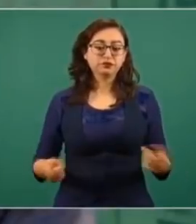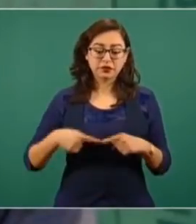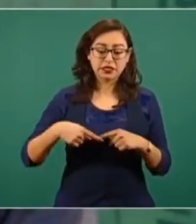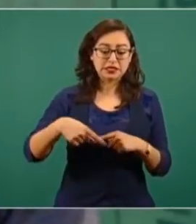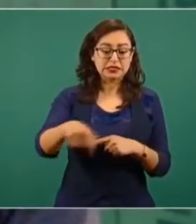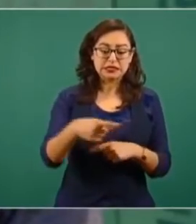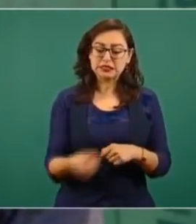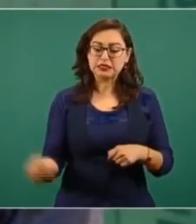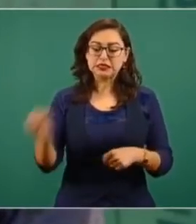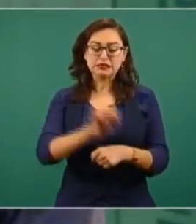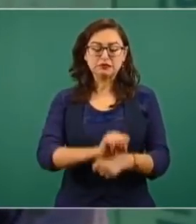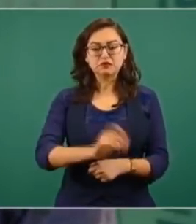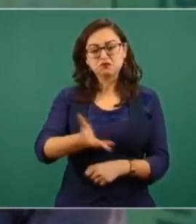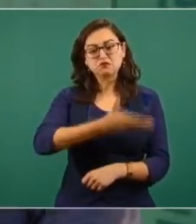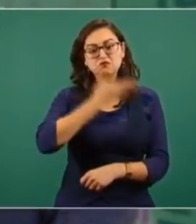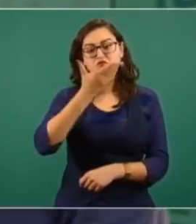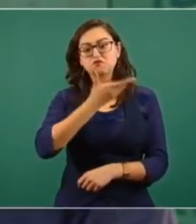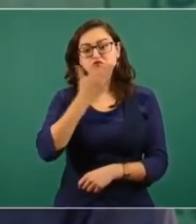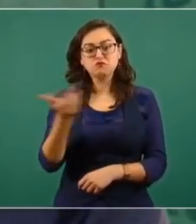siempre.